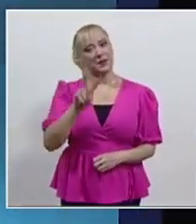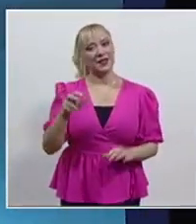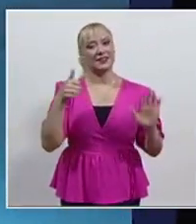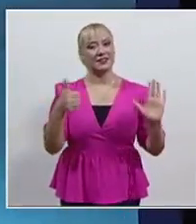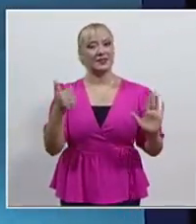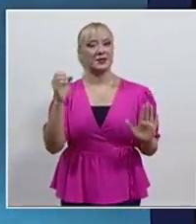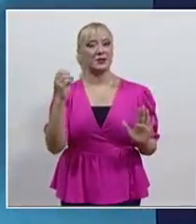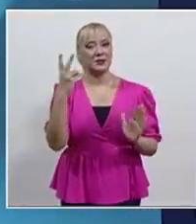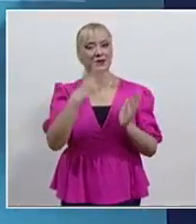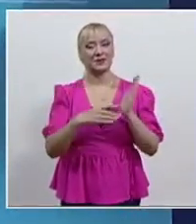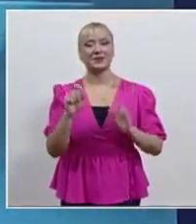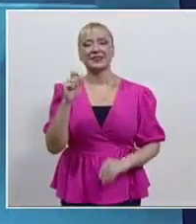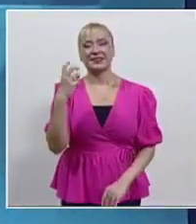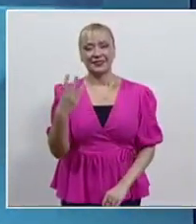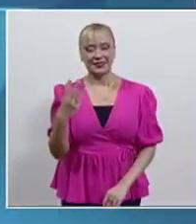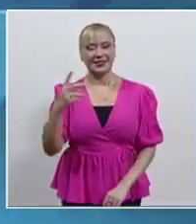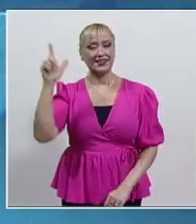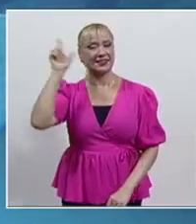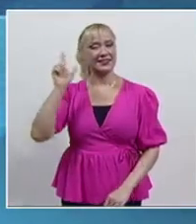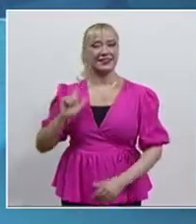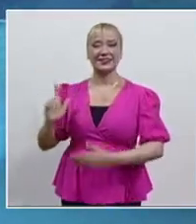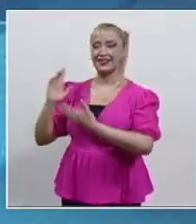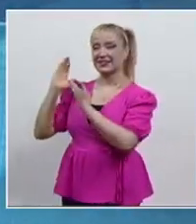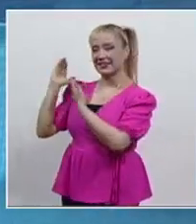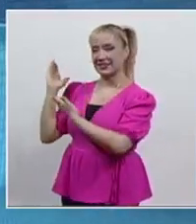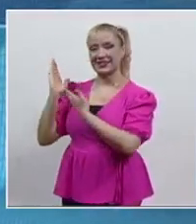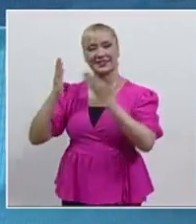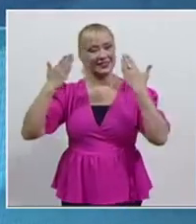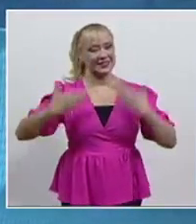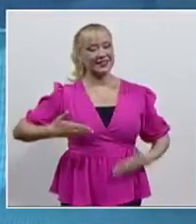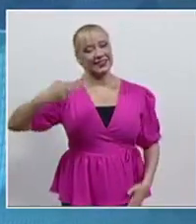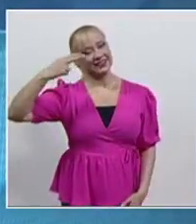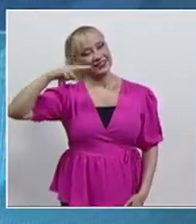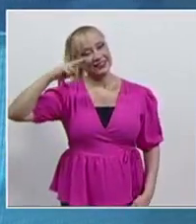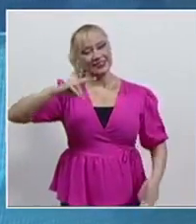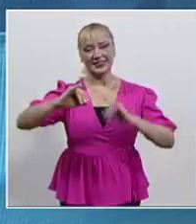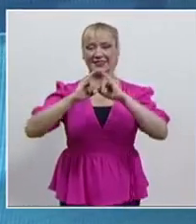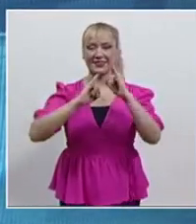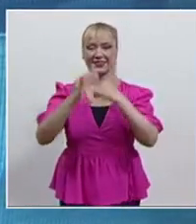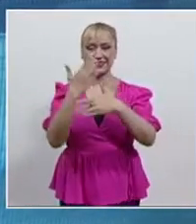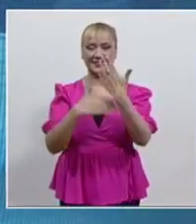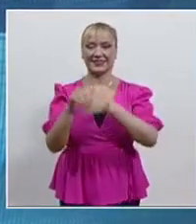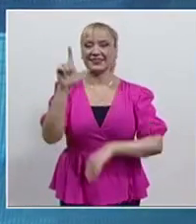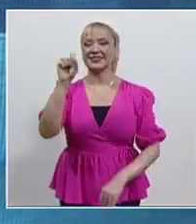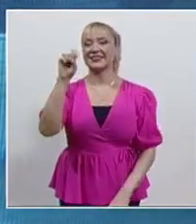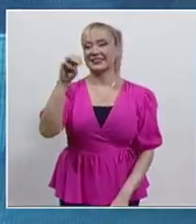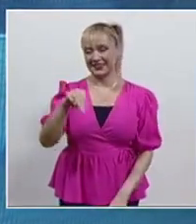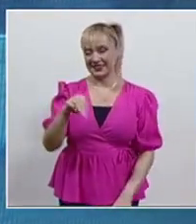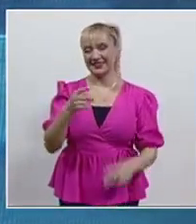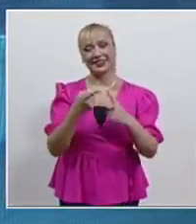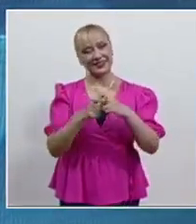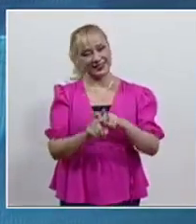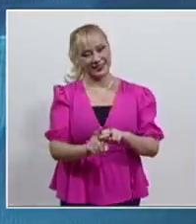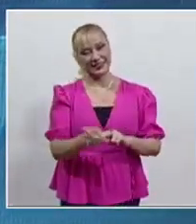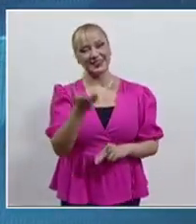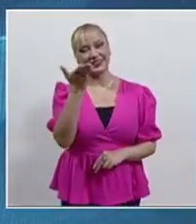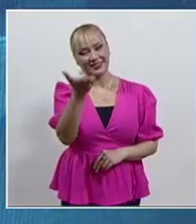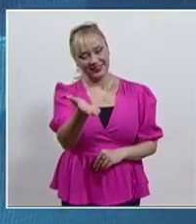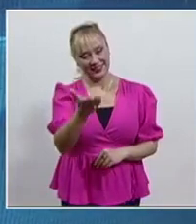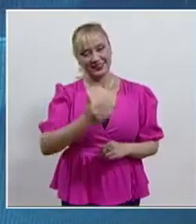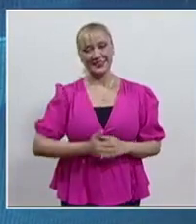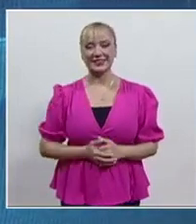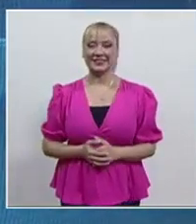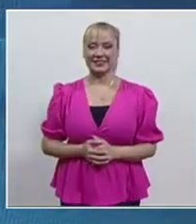de 2023. Soy Laura Murillo y saludo a mi compañera Nidia Díaz en la interpretación en lengua de señas mexicana. De esta manera